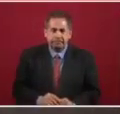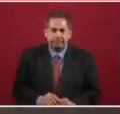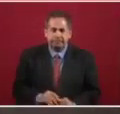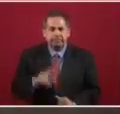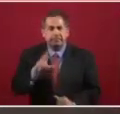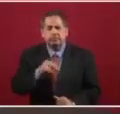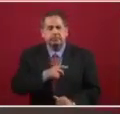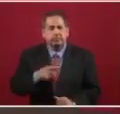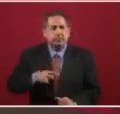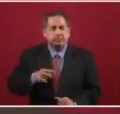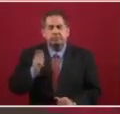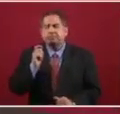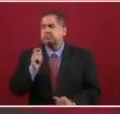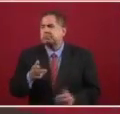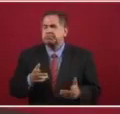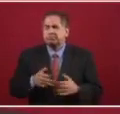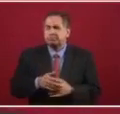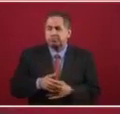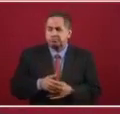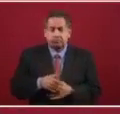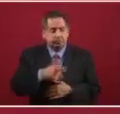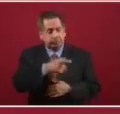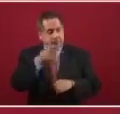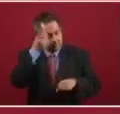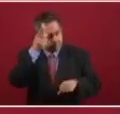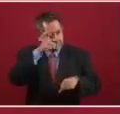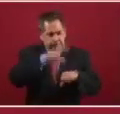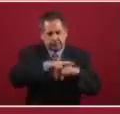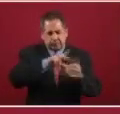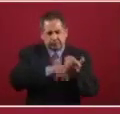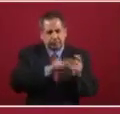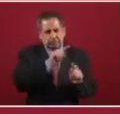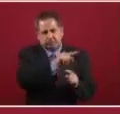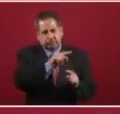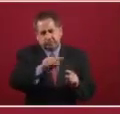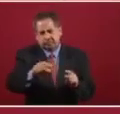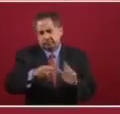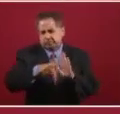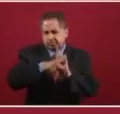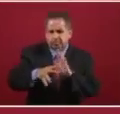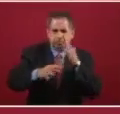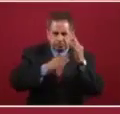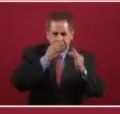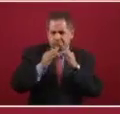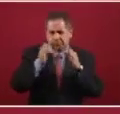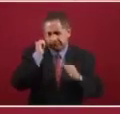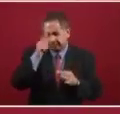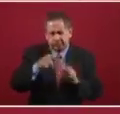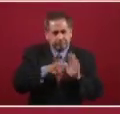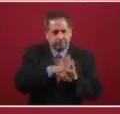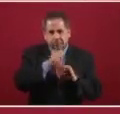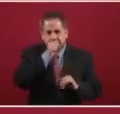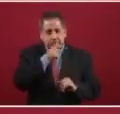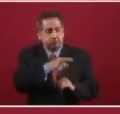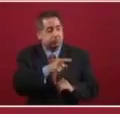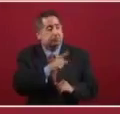no se le esté pidiendo a ningún director de un medio que